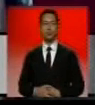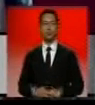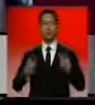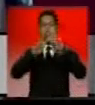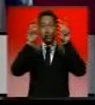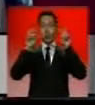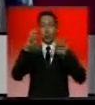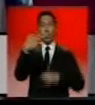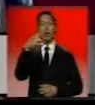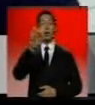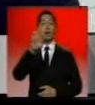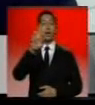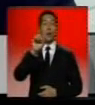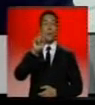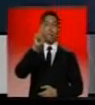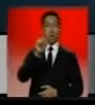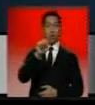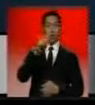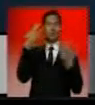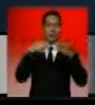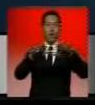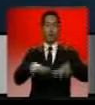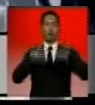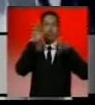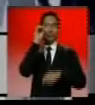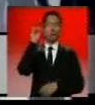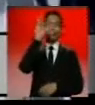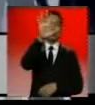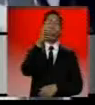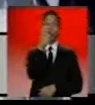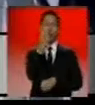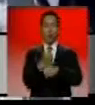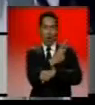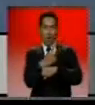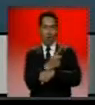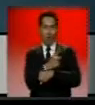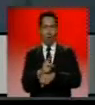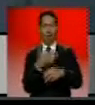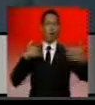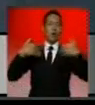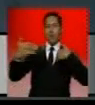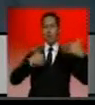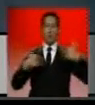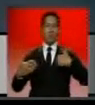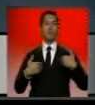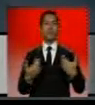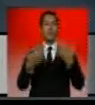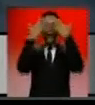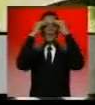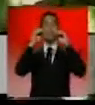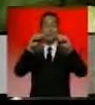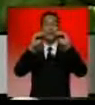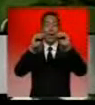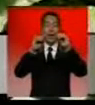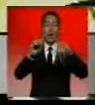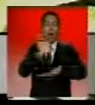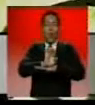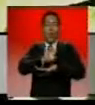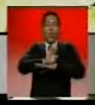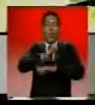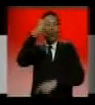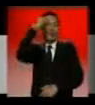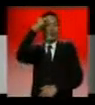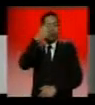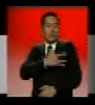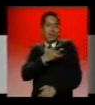llega a las salas de cine. Se trata de una película de una hora de duración que busca dar a conocer el punto de vista ecuatoriano